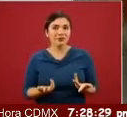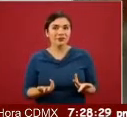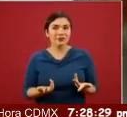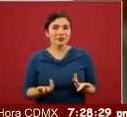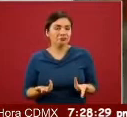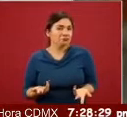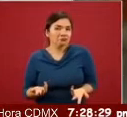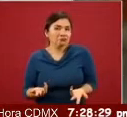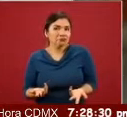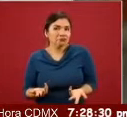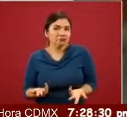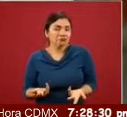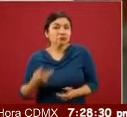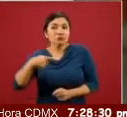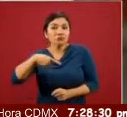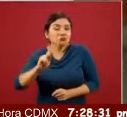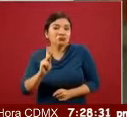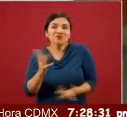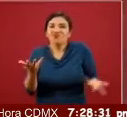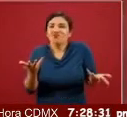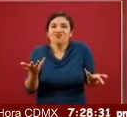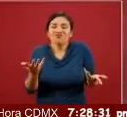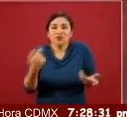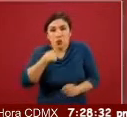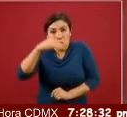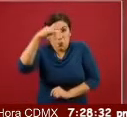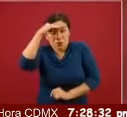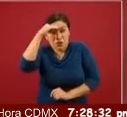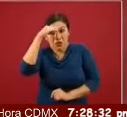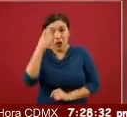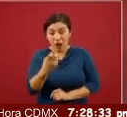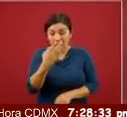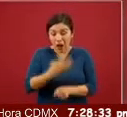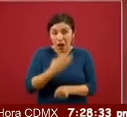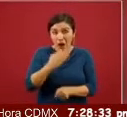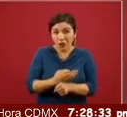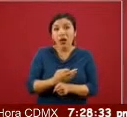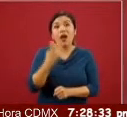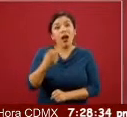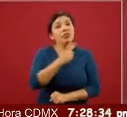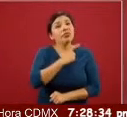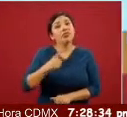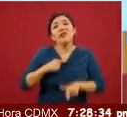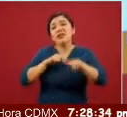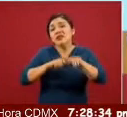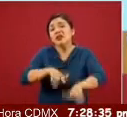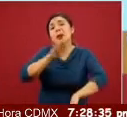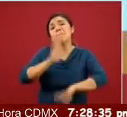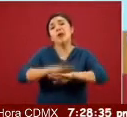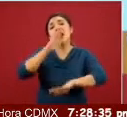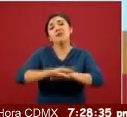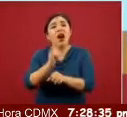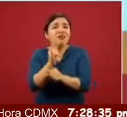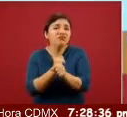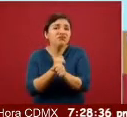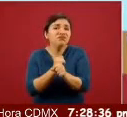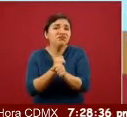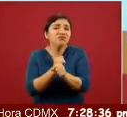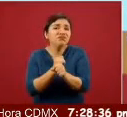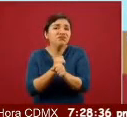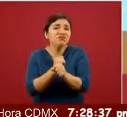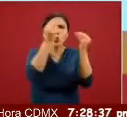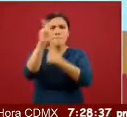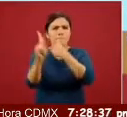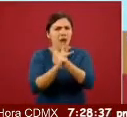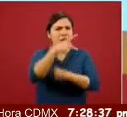¿No? Pero, en fin, yo considero que en este momento eso debe seguirse investigando. Varios países con nuestra propia